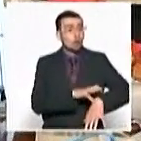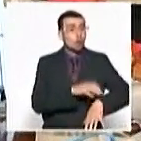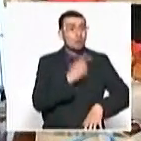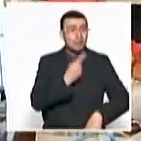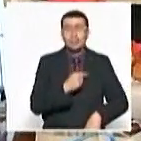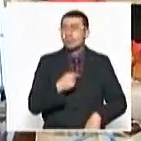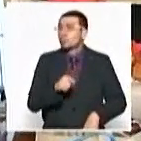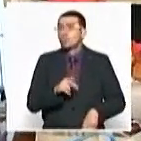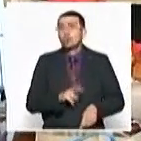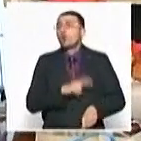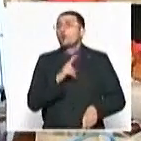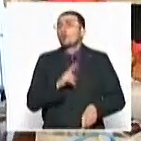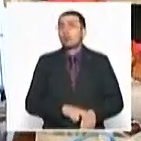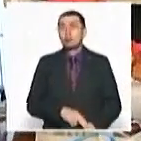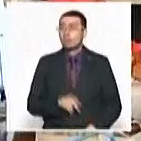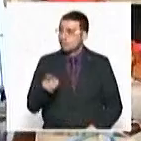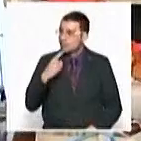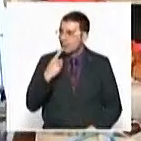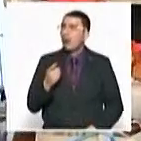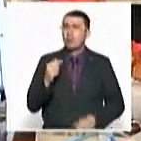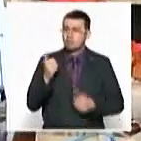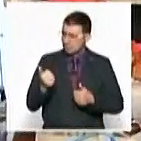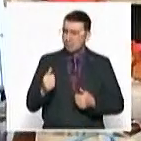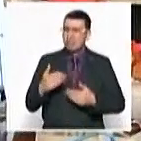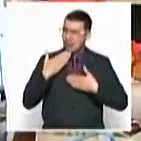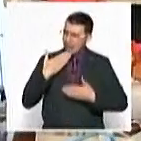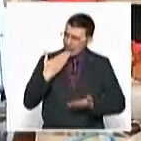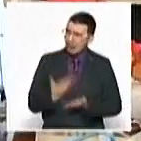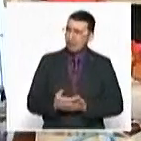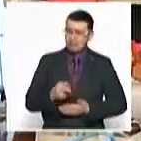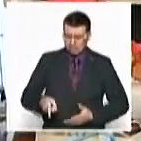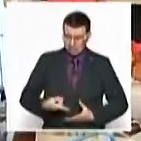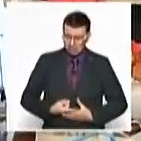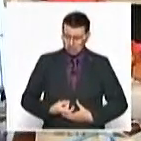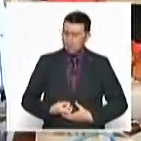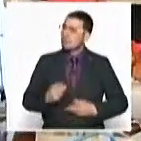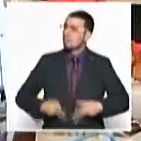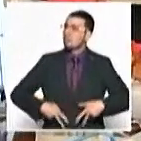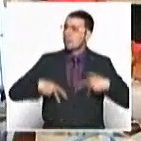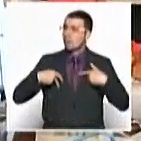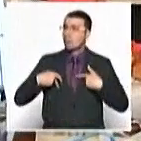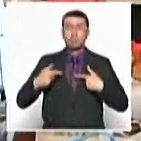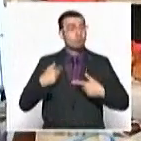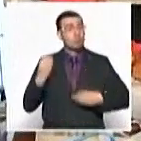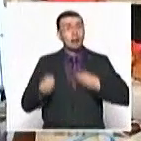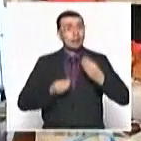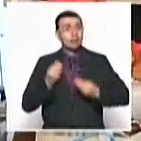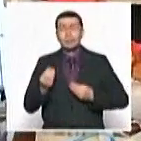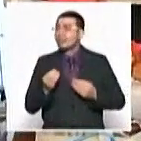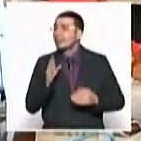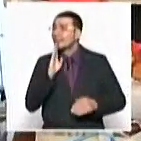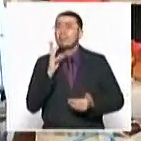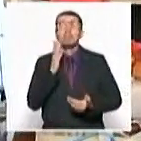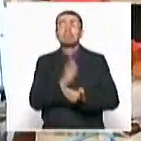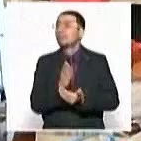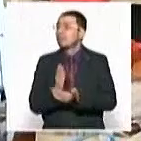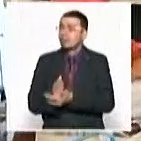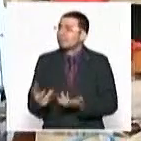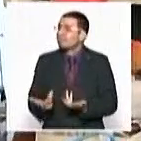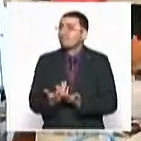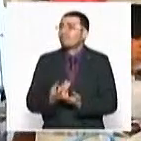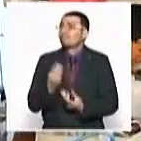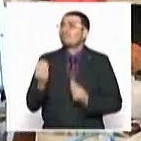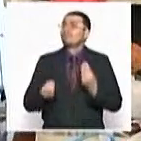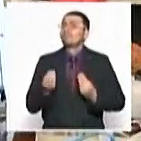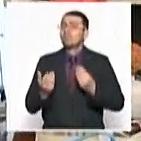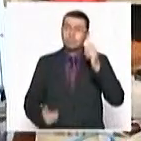que agradezca que el feto está vivo. No sé qué hacer ni a quién más acudir. Muchas mujeres en